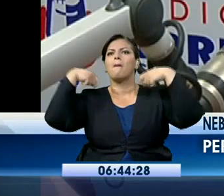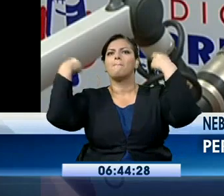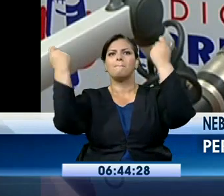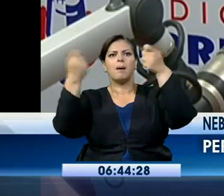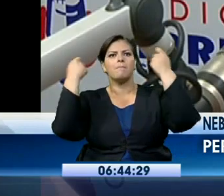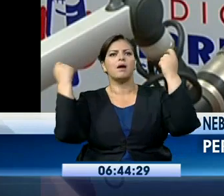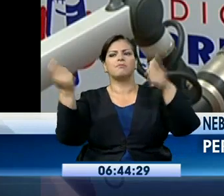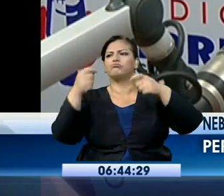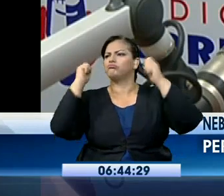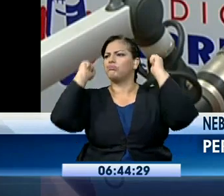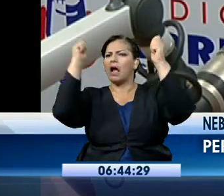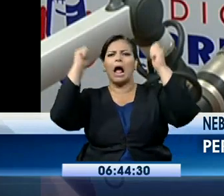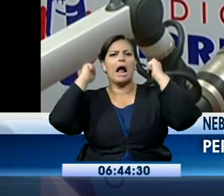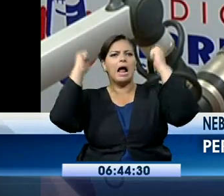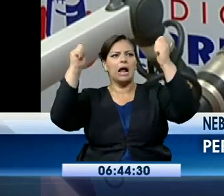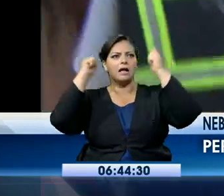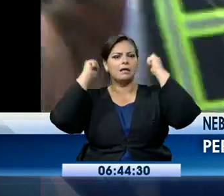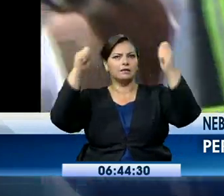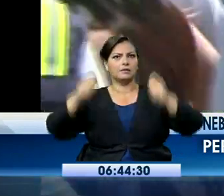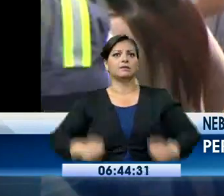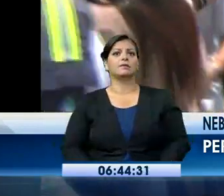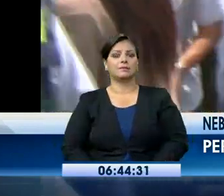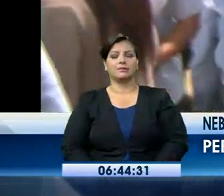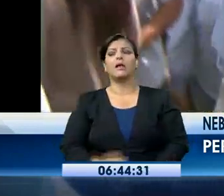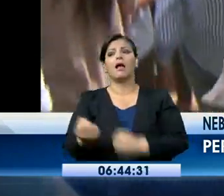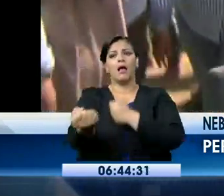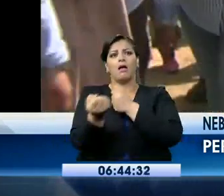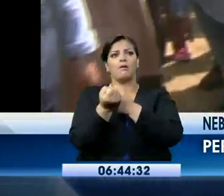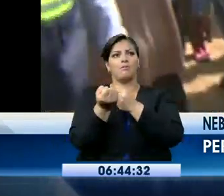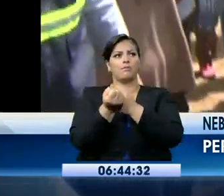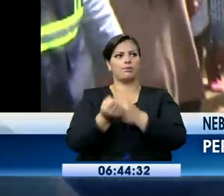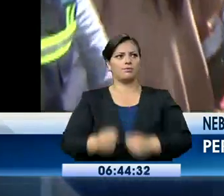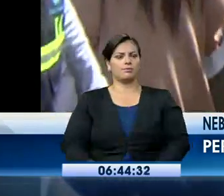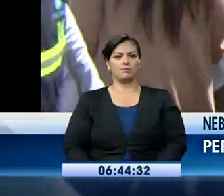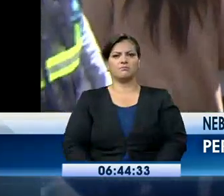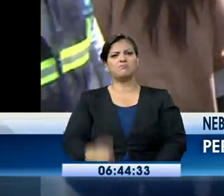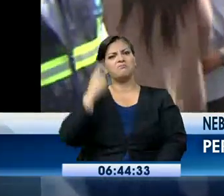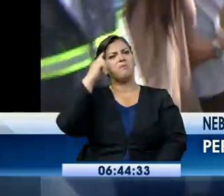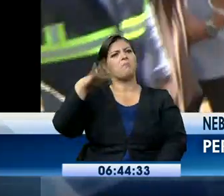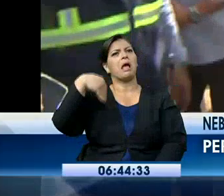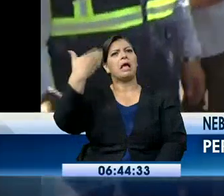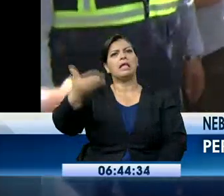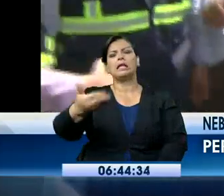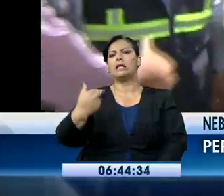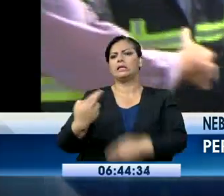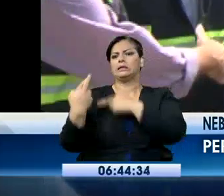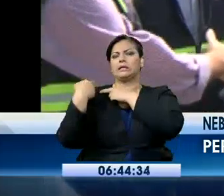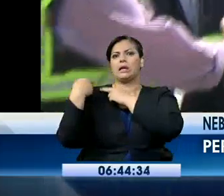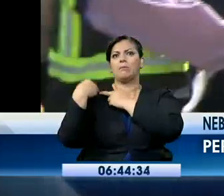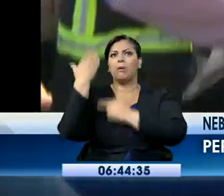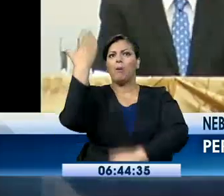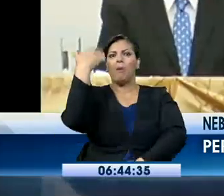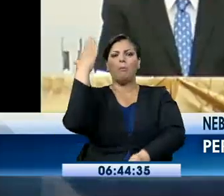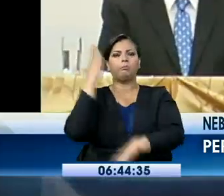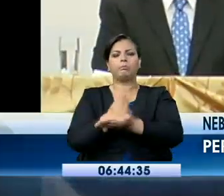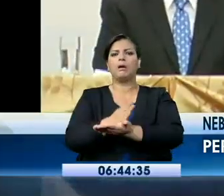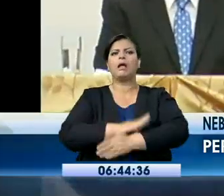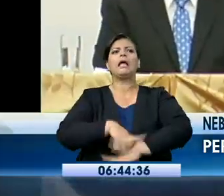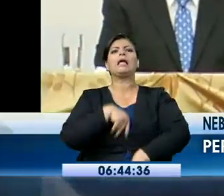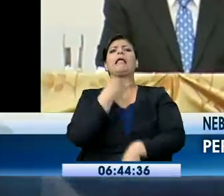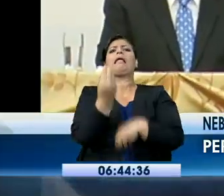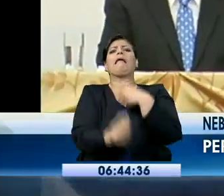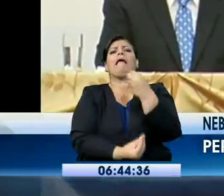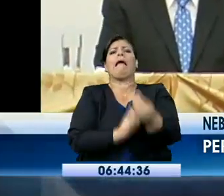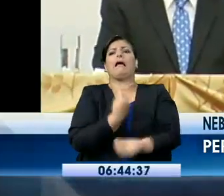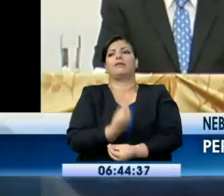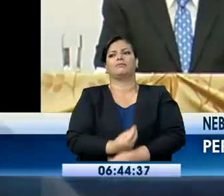más ahínco y más fuerza que si fuera mía. Aunque no reveló lo que hará de su vida política cuando deje el cabildo porteño, solo dijo que estará listo